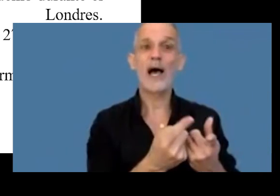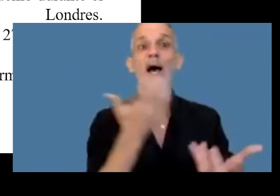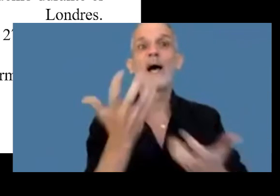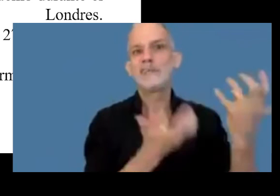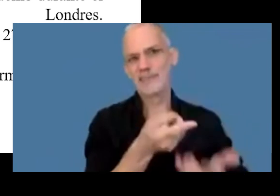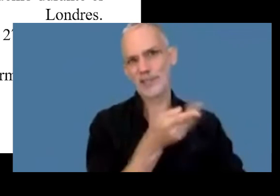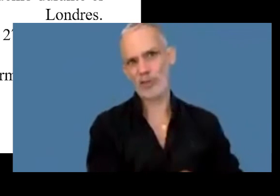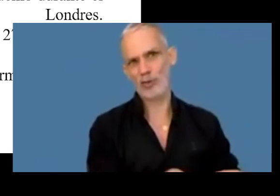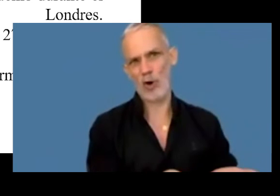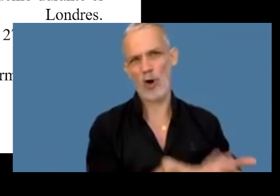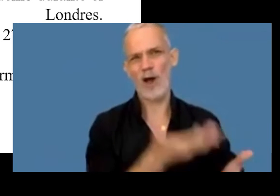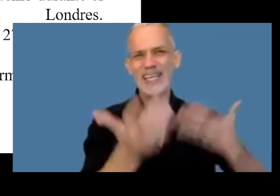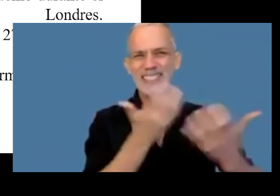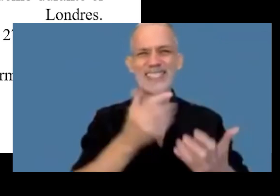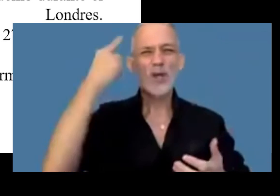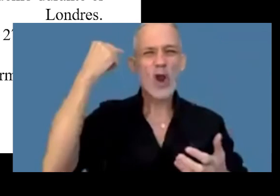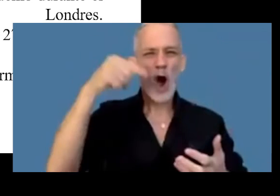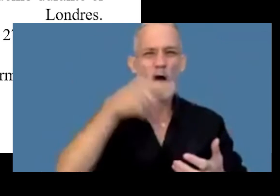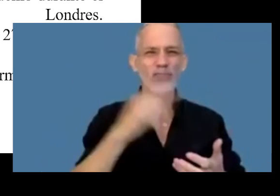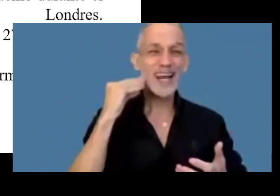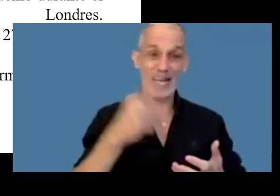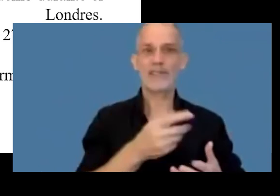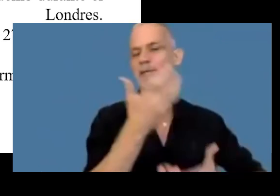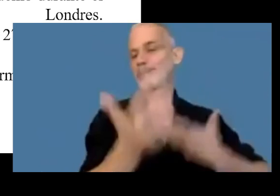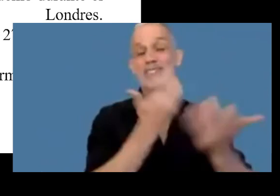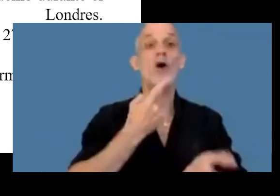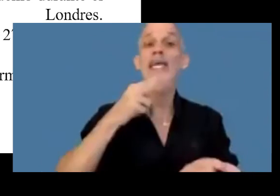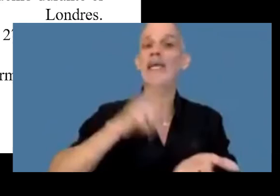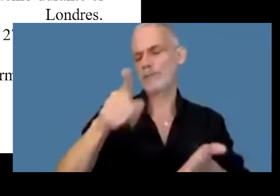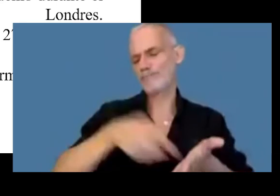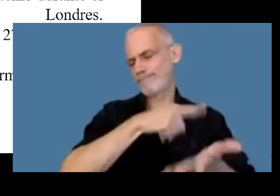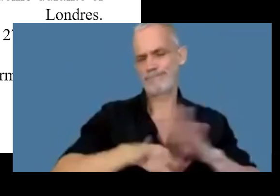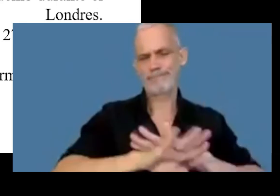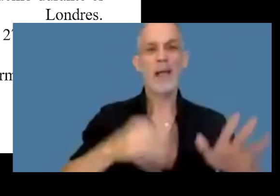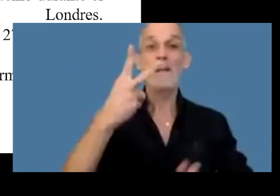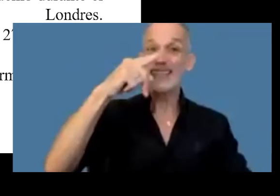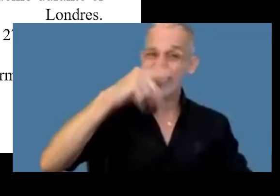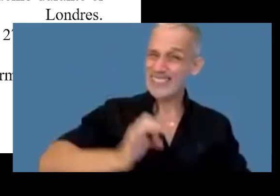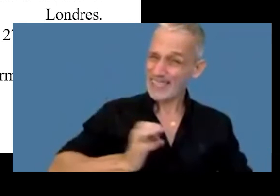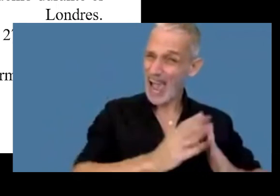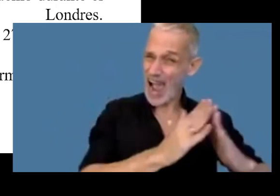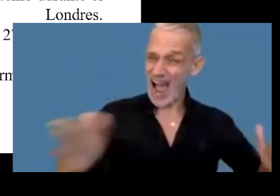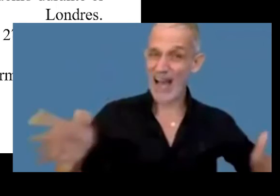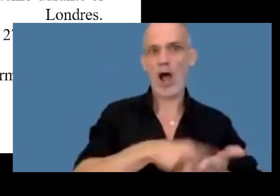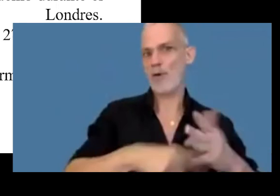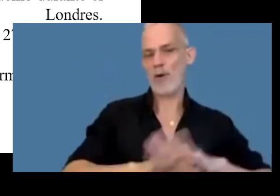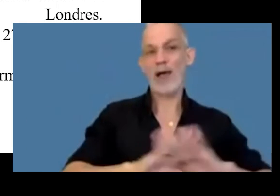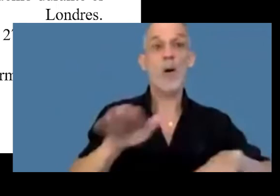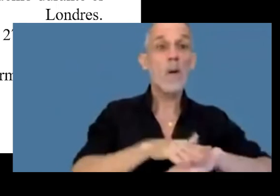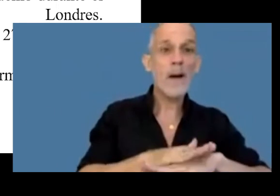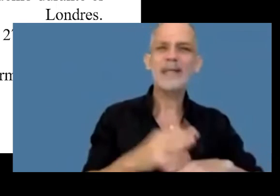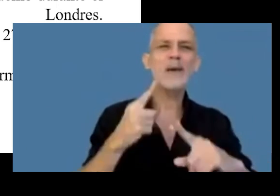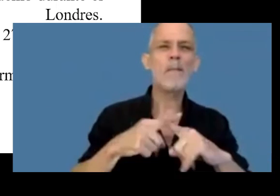el gran incendio de Londres, y este impuesto se abolió luego de 27 años. La base imponible era, por